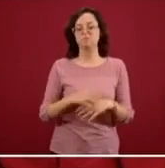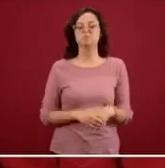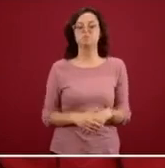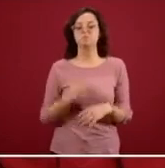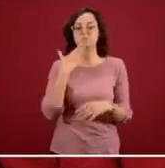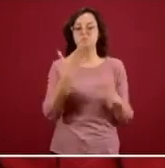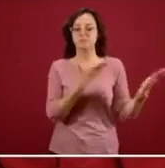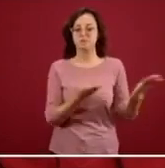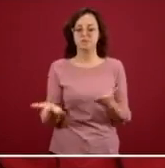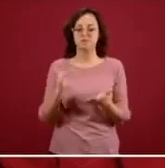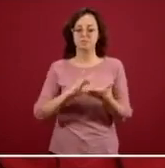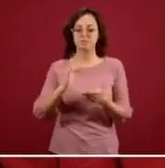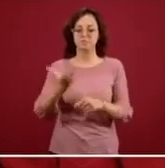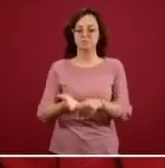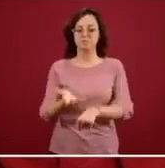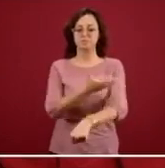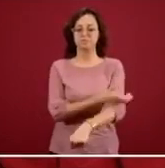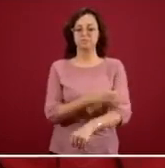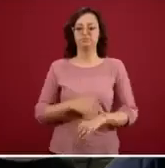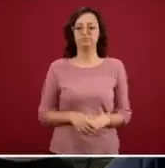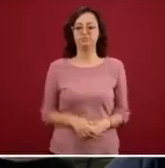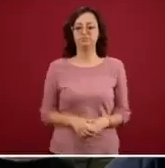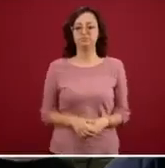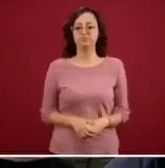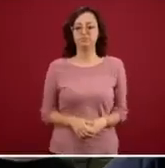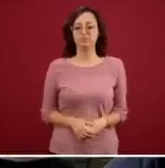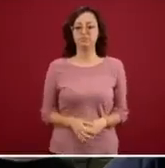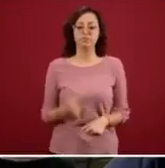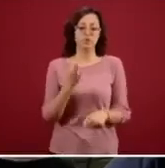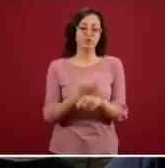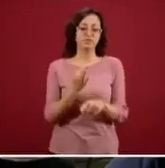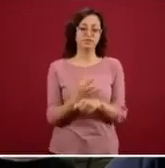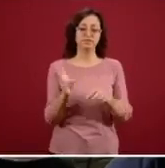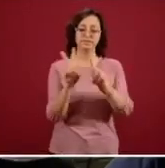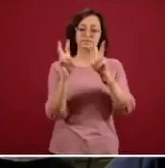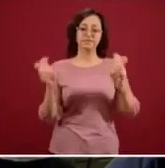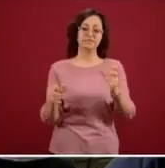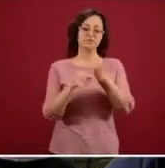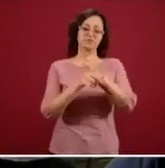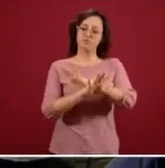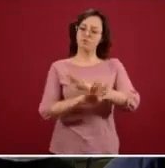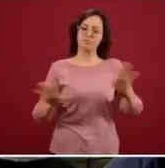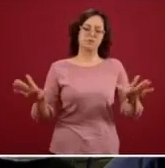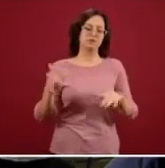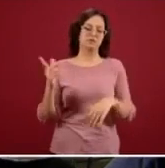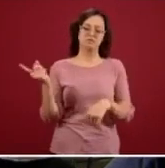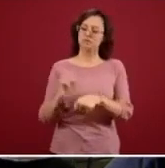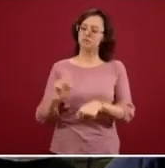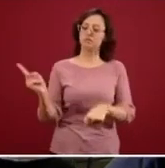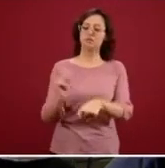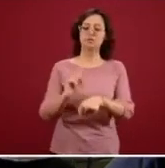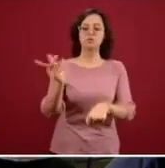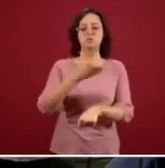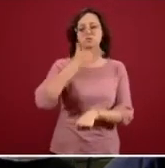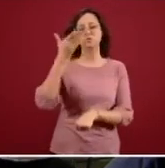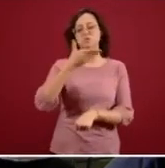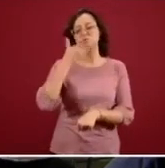acompañarnos. Entonces vamos a empezar con el informe técnico que presentaré yo,